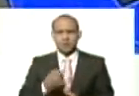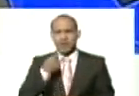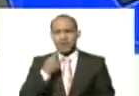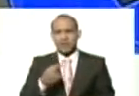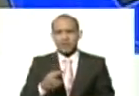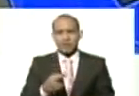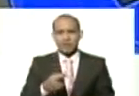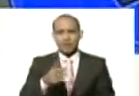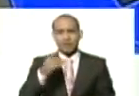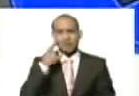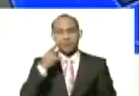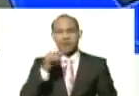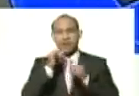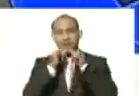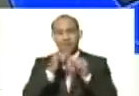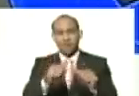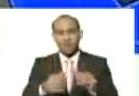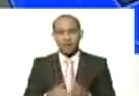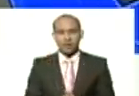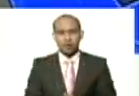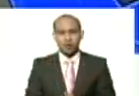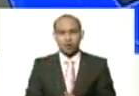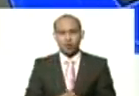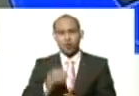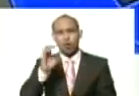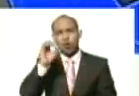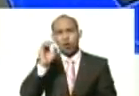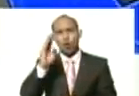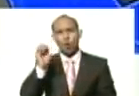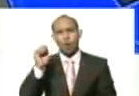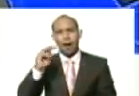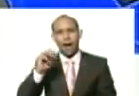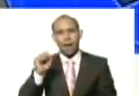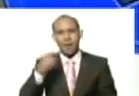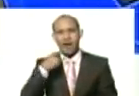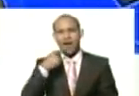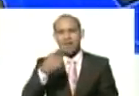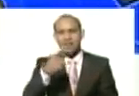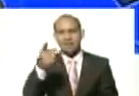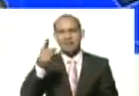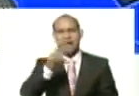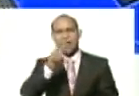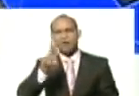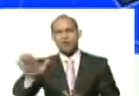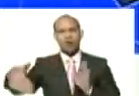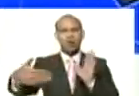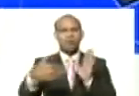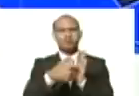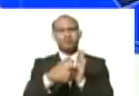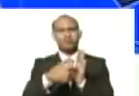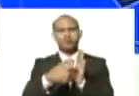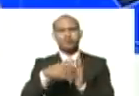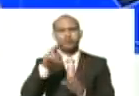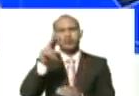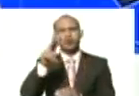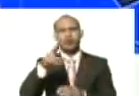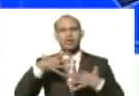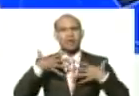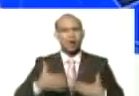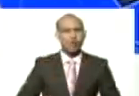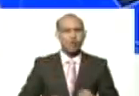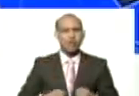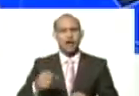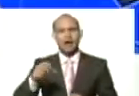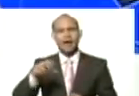diciéndome que había una noticia de que Barack Obama había declarado a Venezuela amenaza a la seguridad de Estados Unidos y que